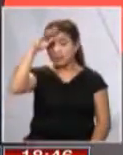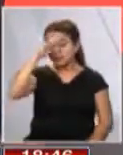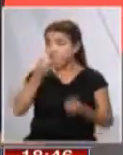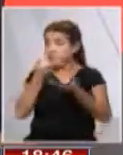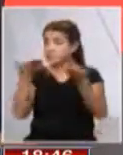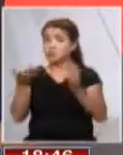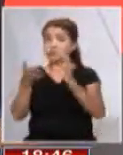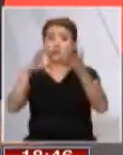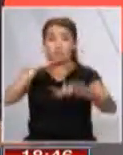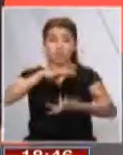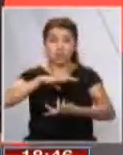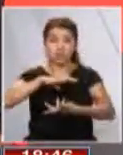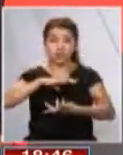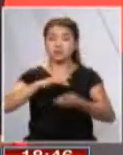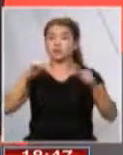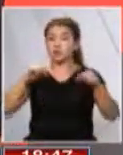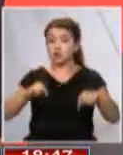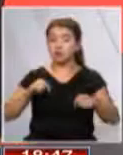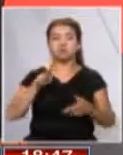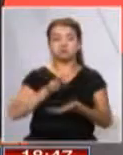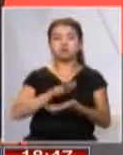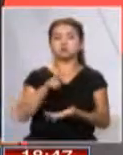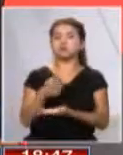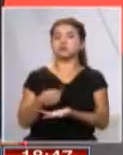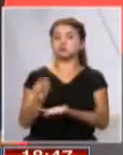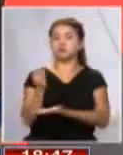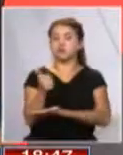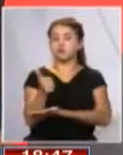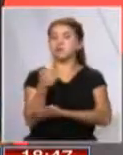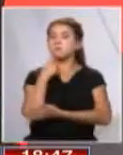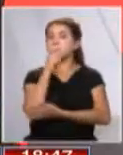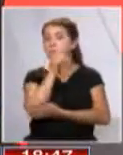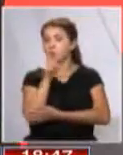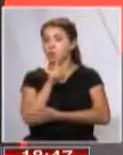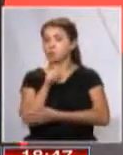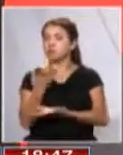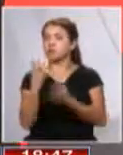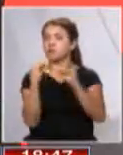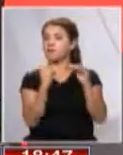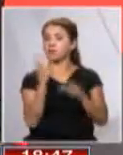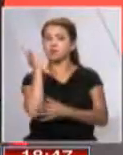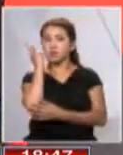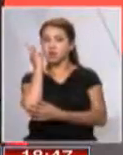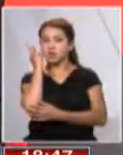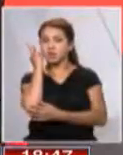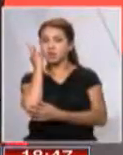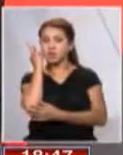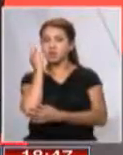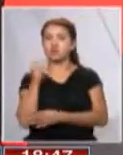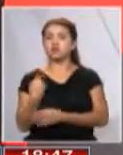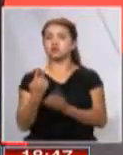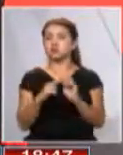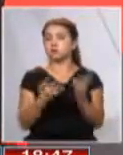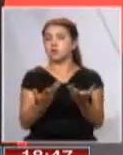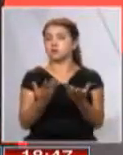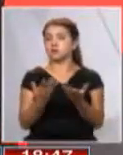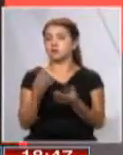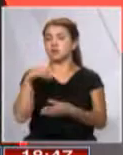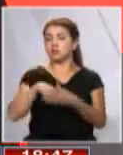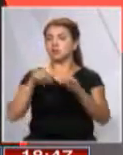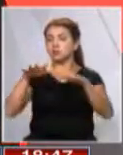mundiales que se están hoy día validando y la pregunta es si estamos hablando de mujeres qué vamos a hacer en ese seminario